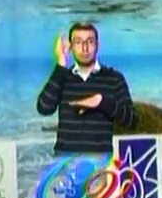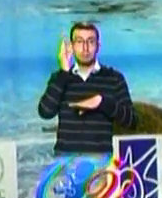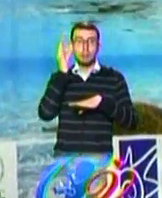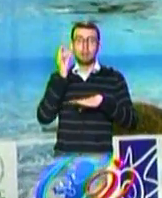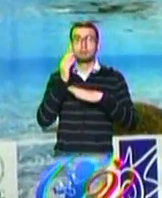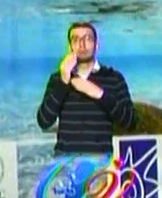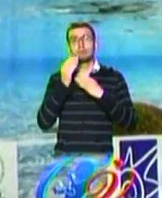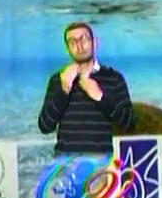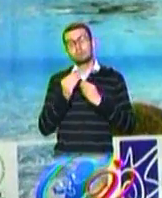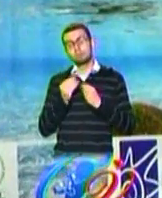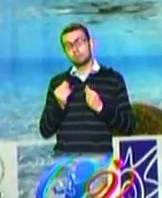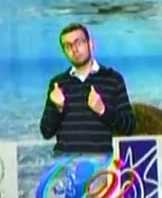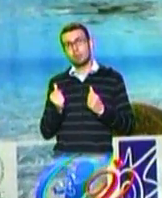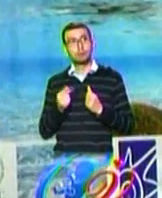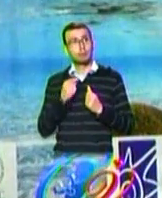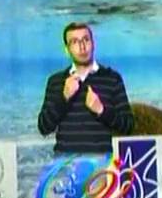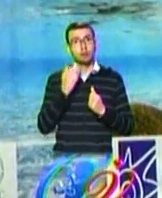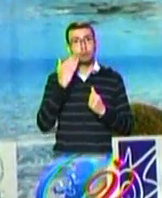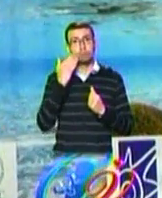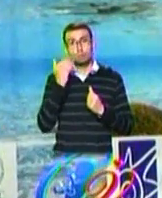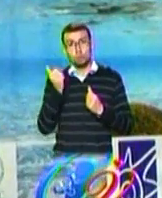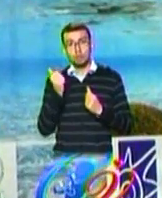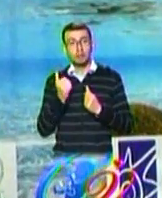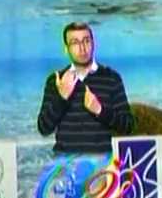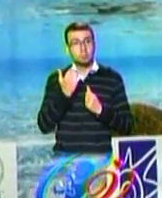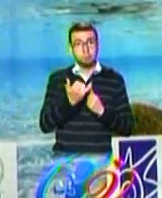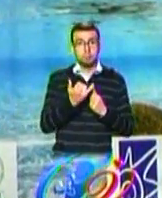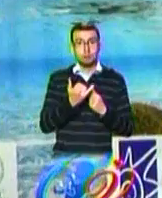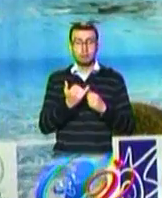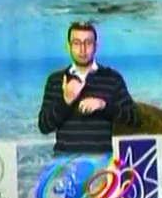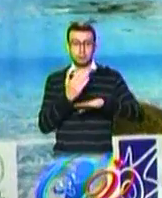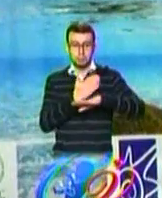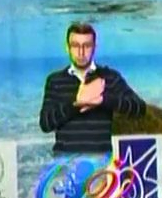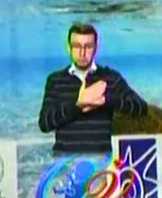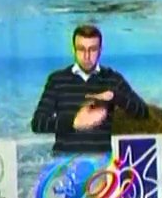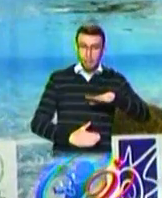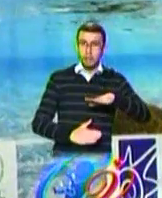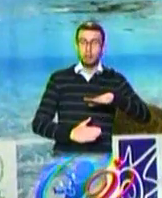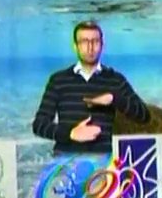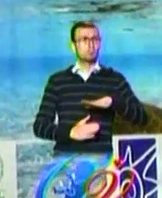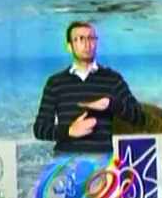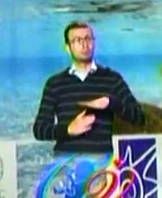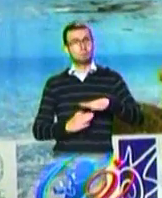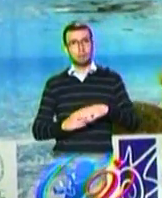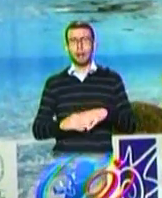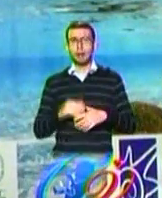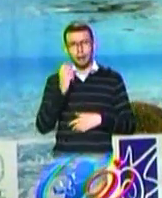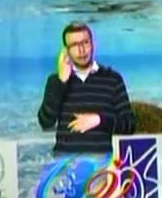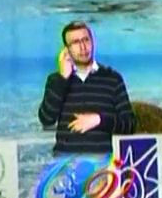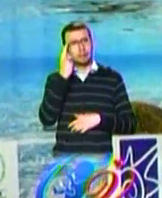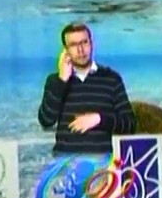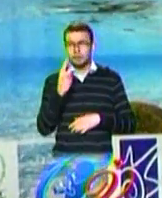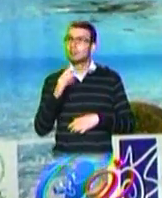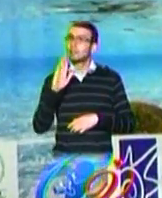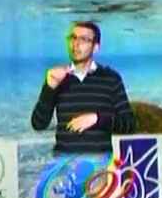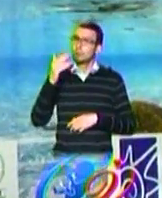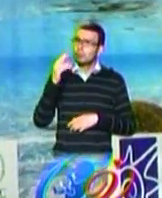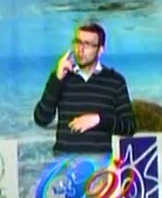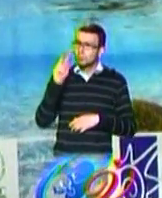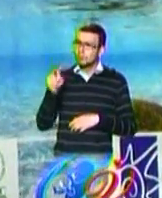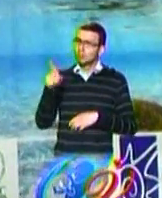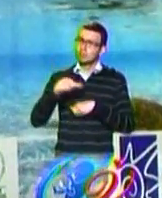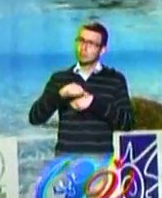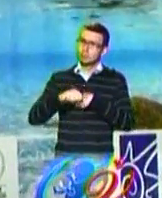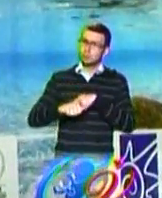relajación, y a esta señora se le amputó su pierna. Después vi muchos procedimientos quirúrgicos sin